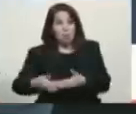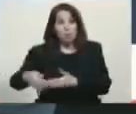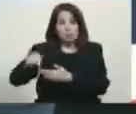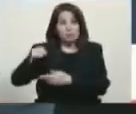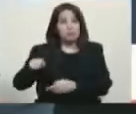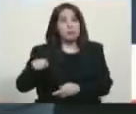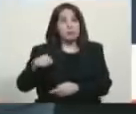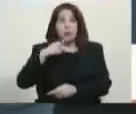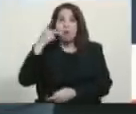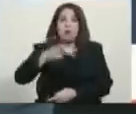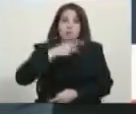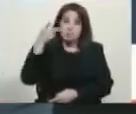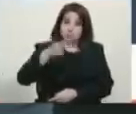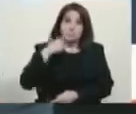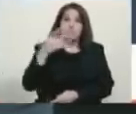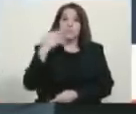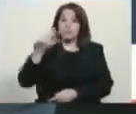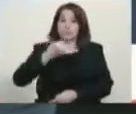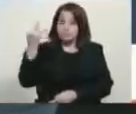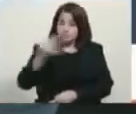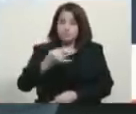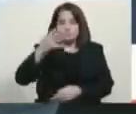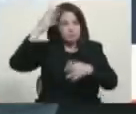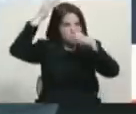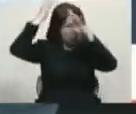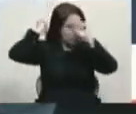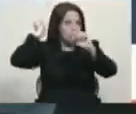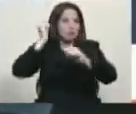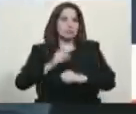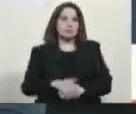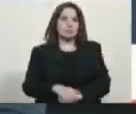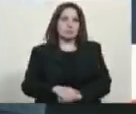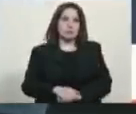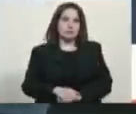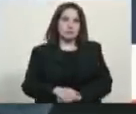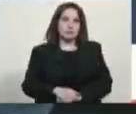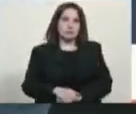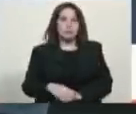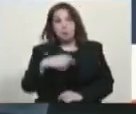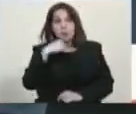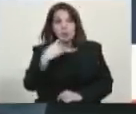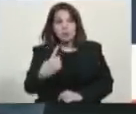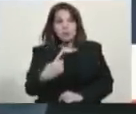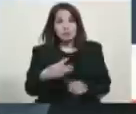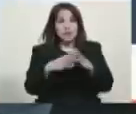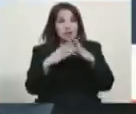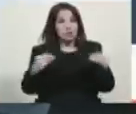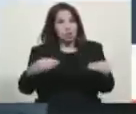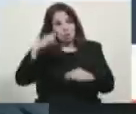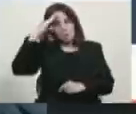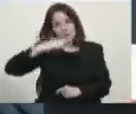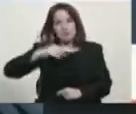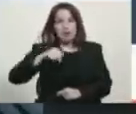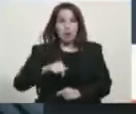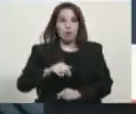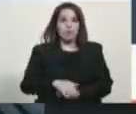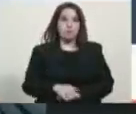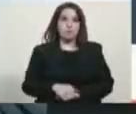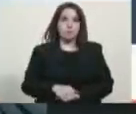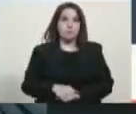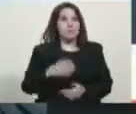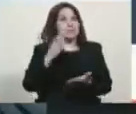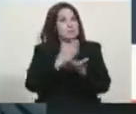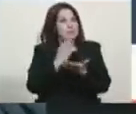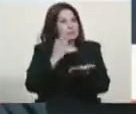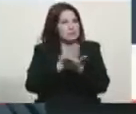con la política, con la verdad, con la diplomacia. Como yo le decía a los comandantes militares hoy, eso sí, siempre